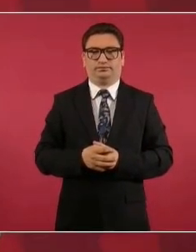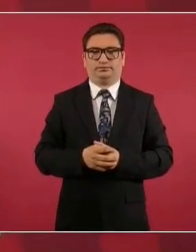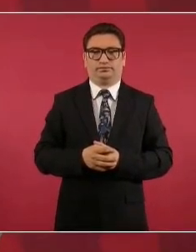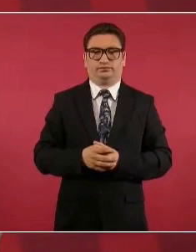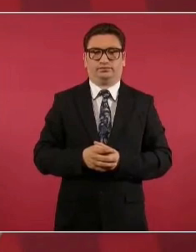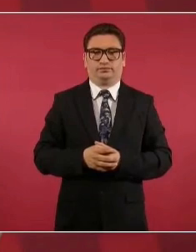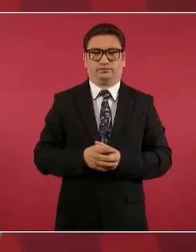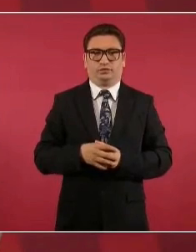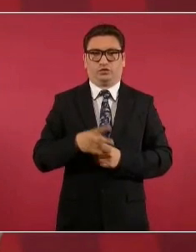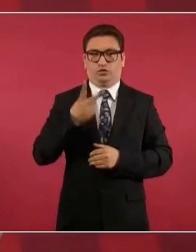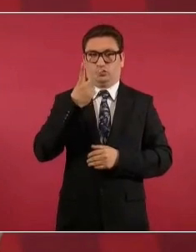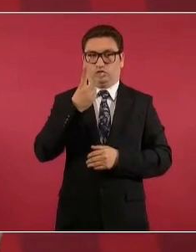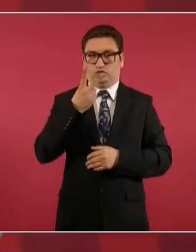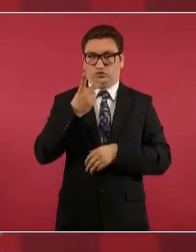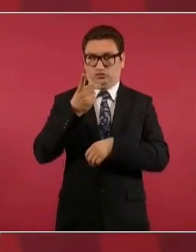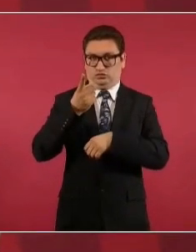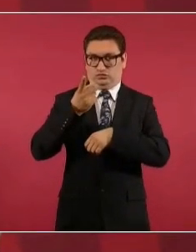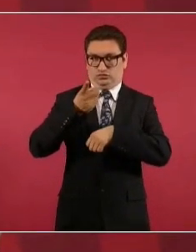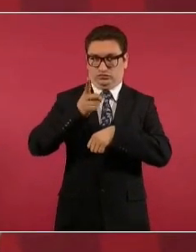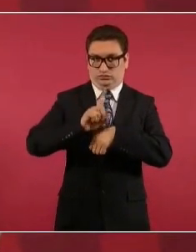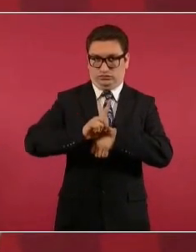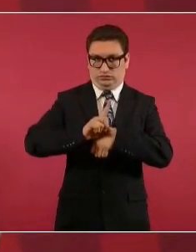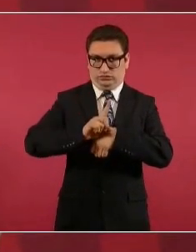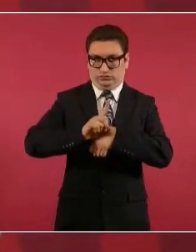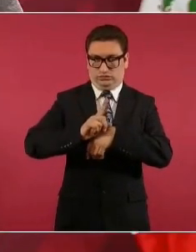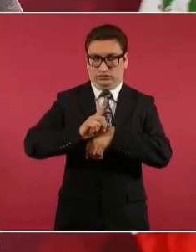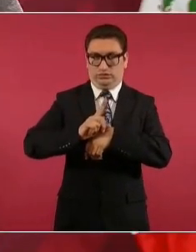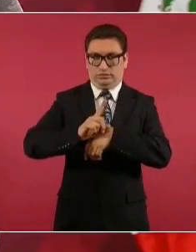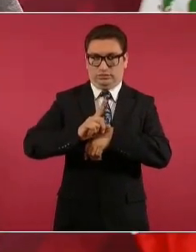2 días después de que tomé posición,